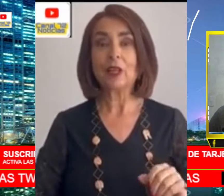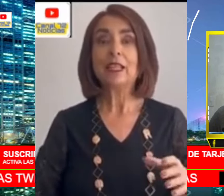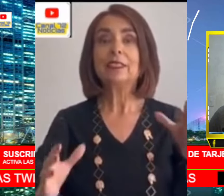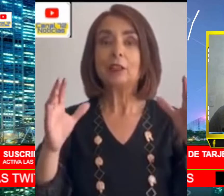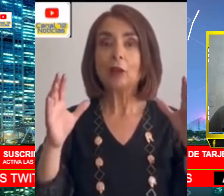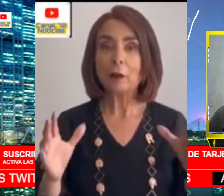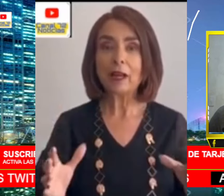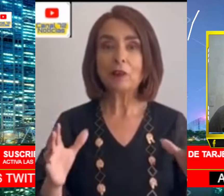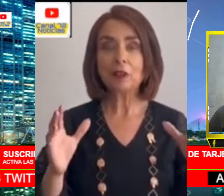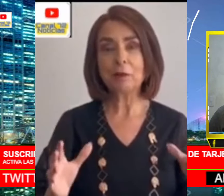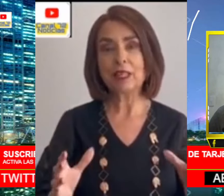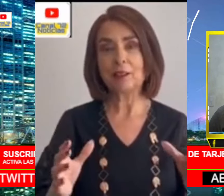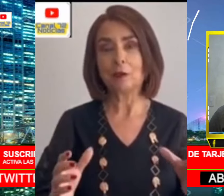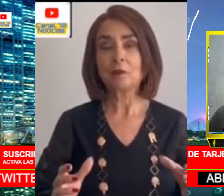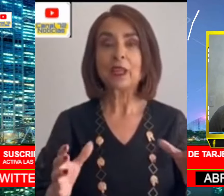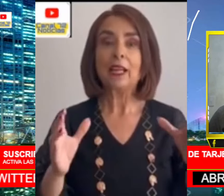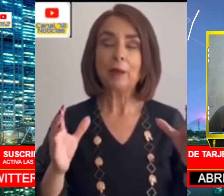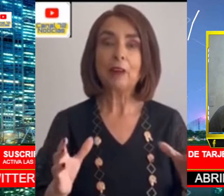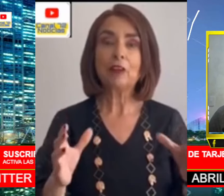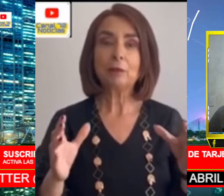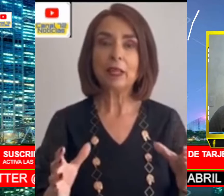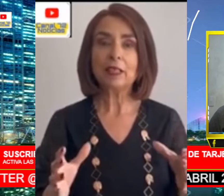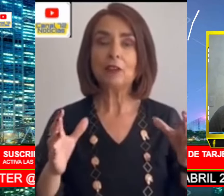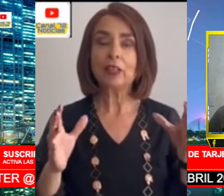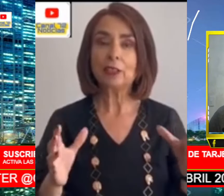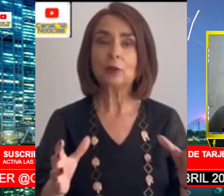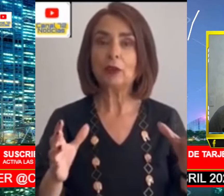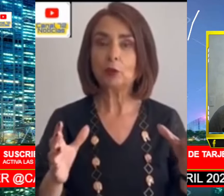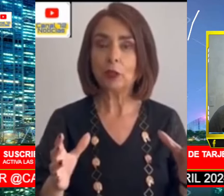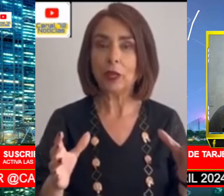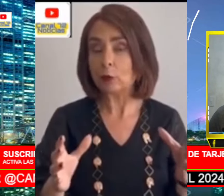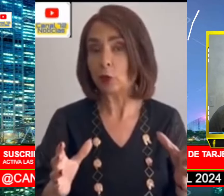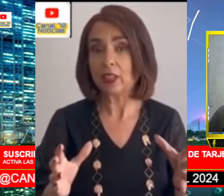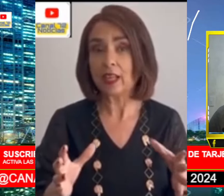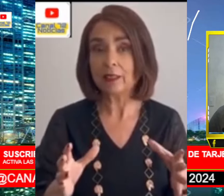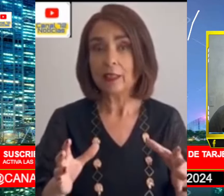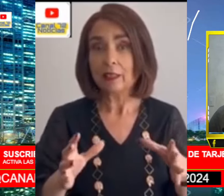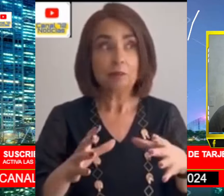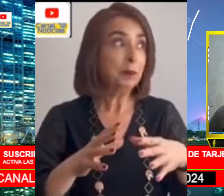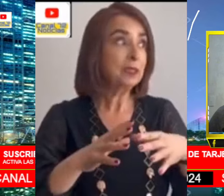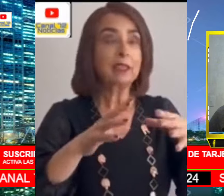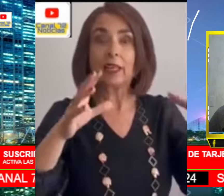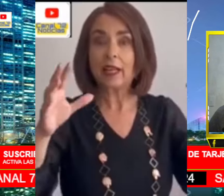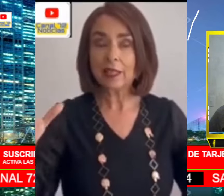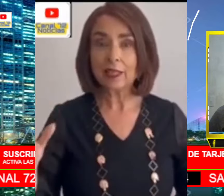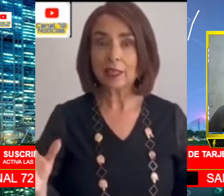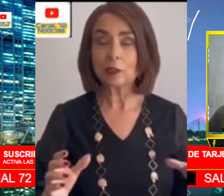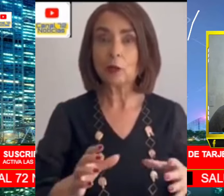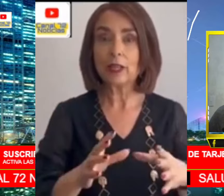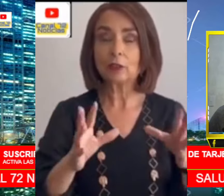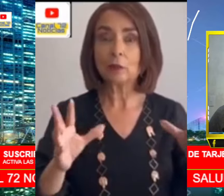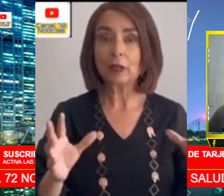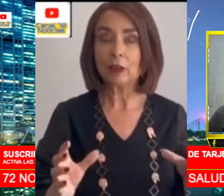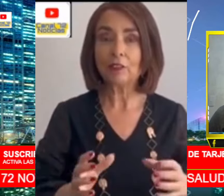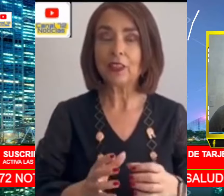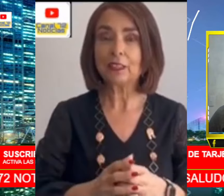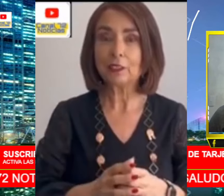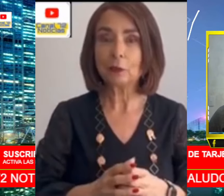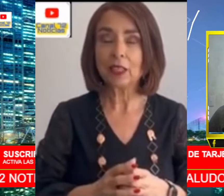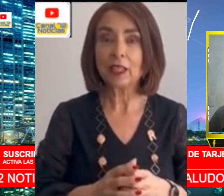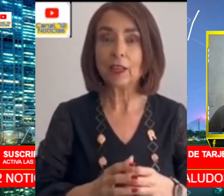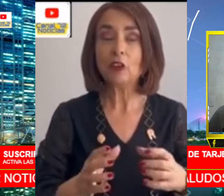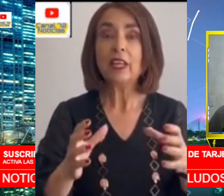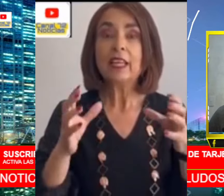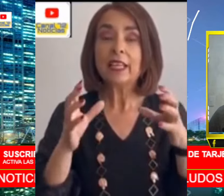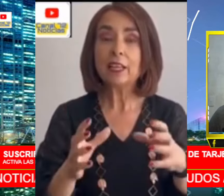dicho sea de paso, sino el Banco de México. El Banco de México, que es una autoridad pues que se encarga de regular todo el